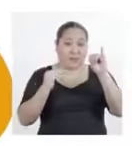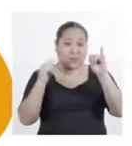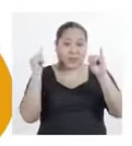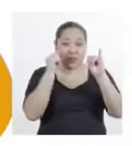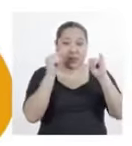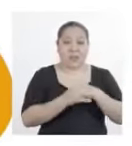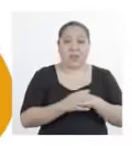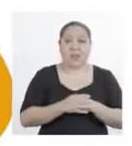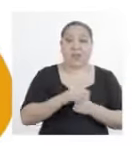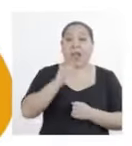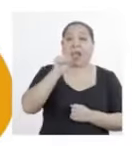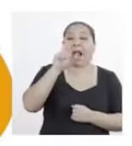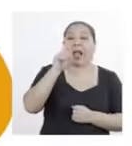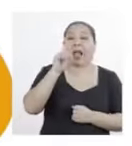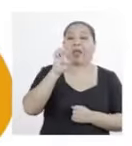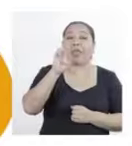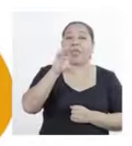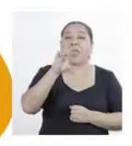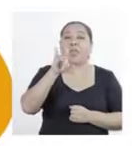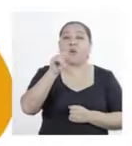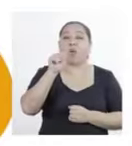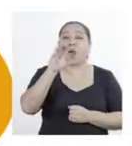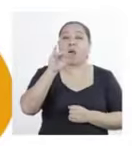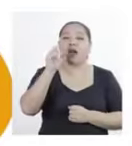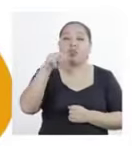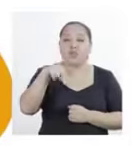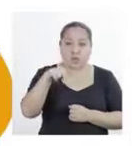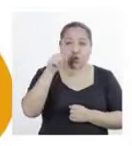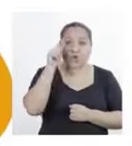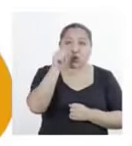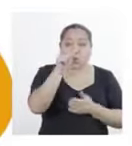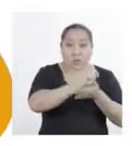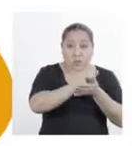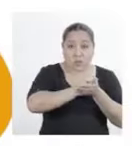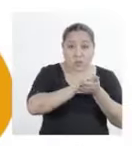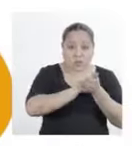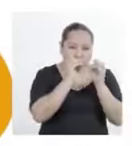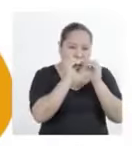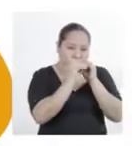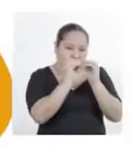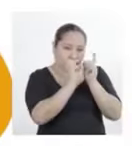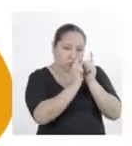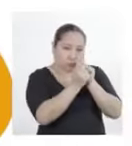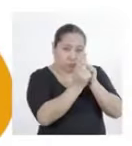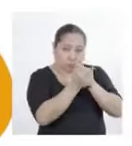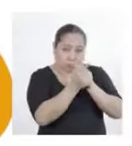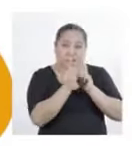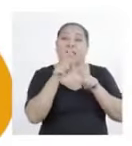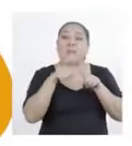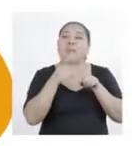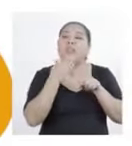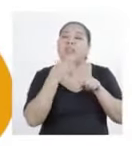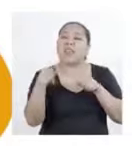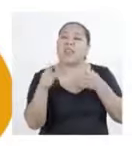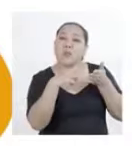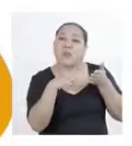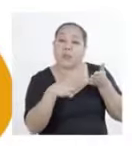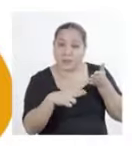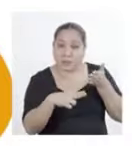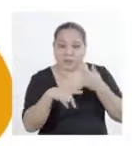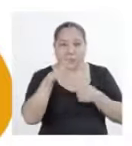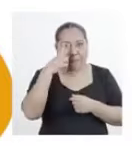a la izquierda, viene la adecuación O sea, adecuar lo que uno escribe para un determinado público